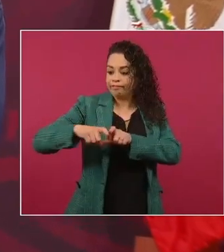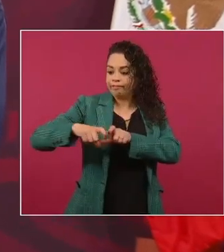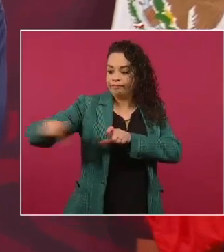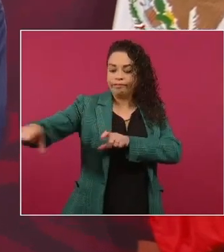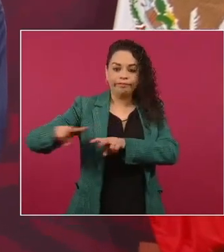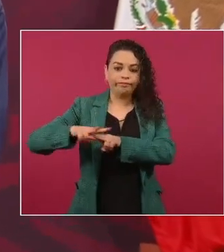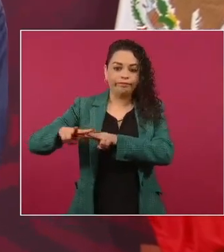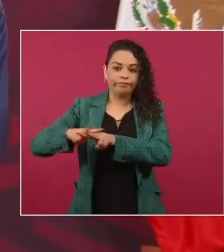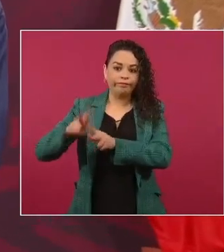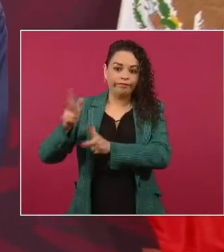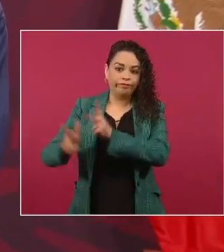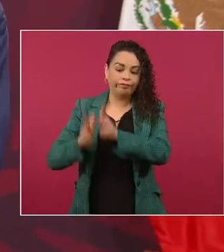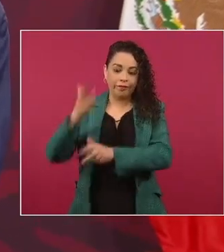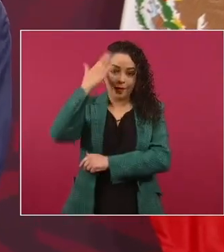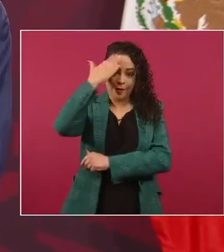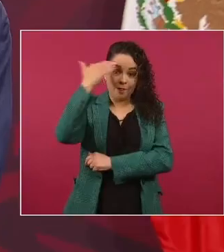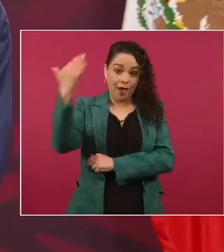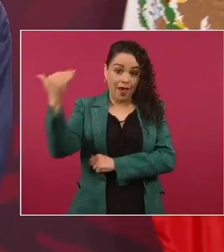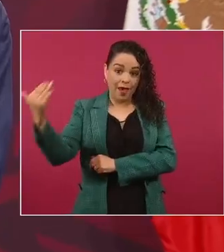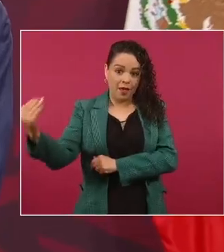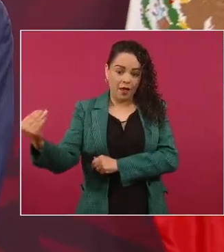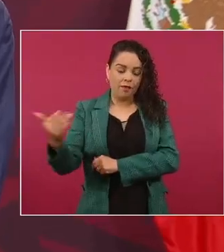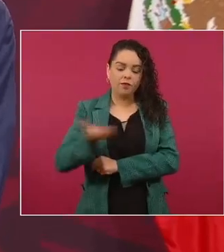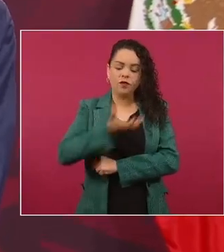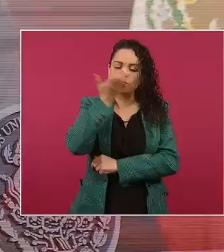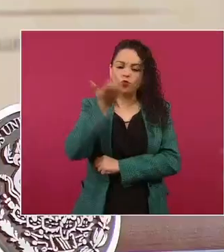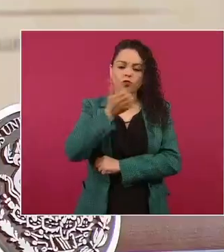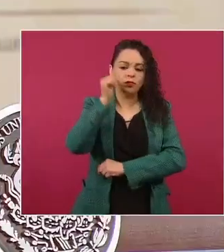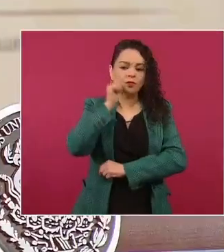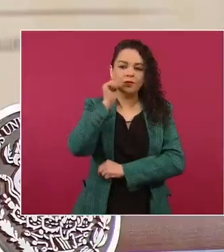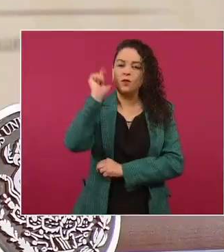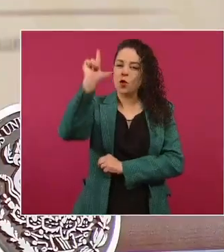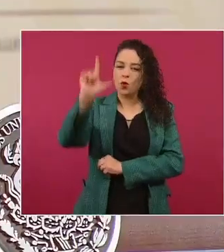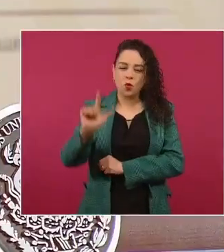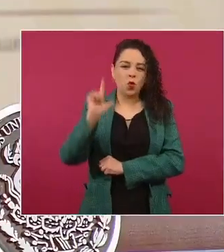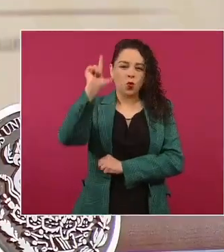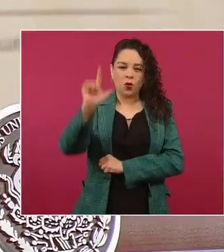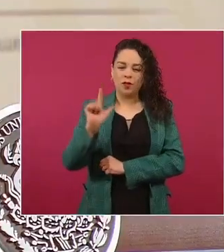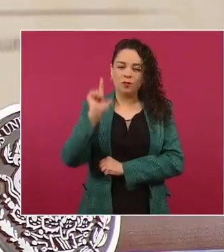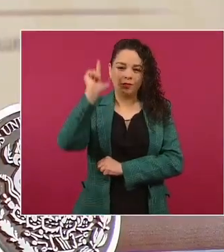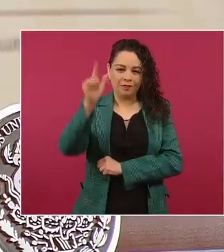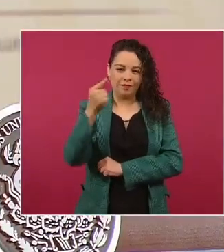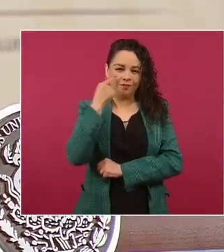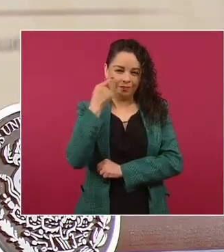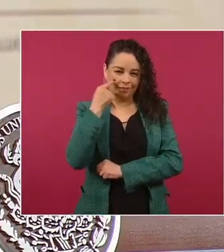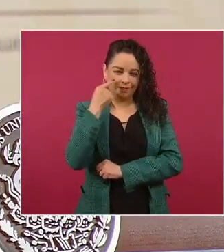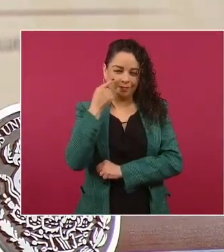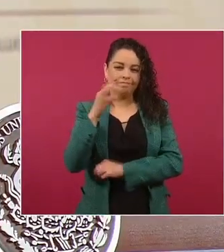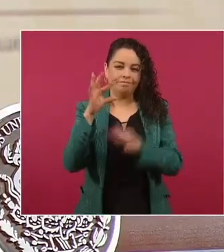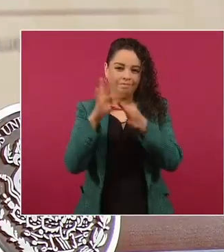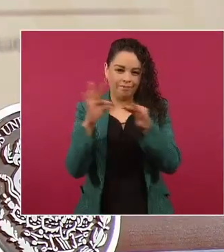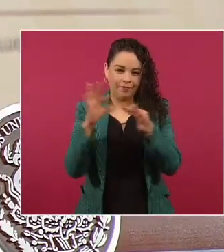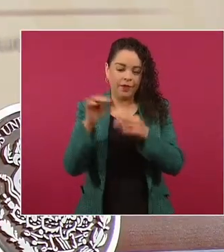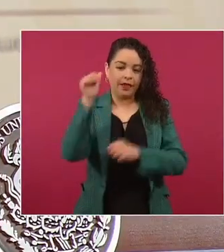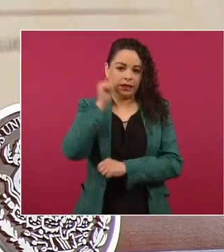todos los lunes, como se ha dicho, vamos a estar informando